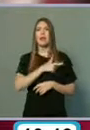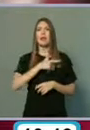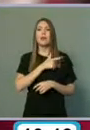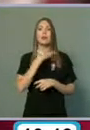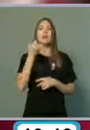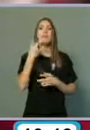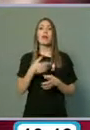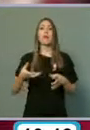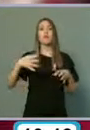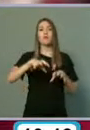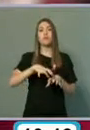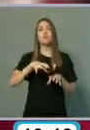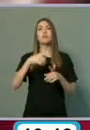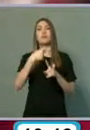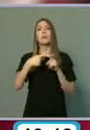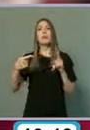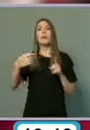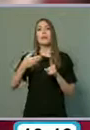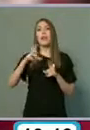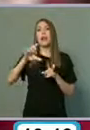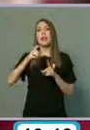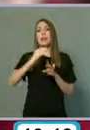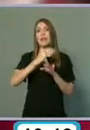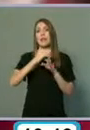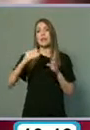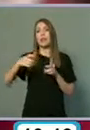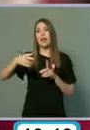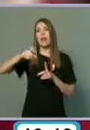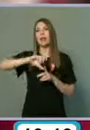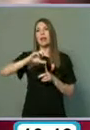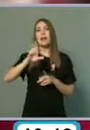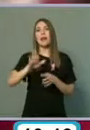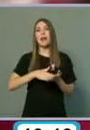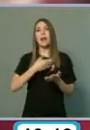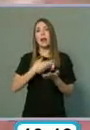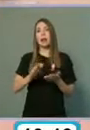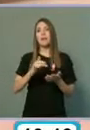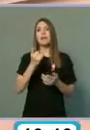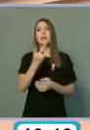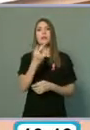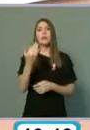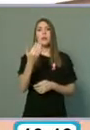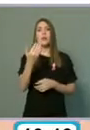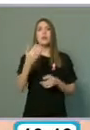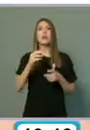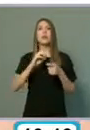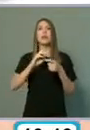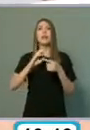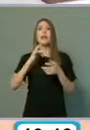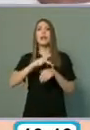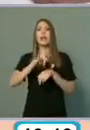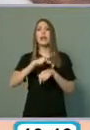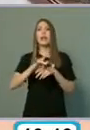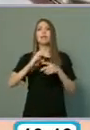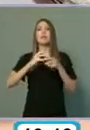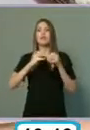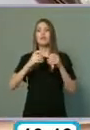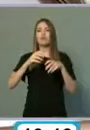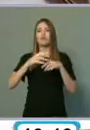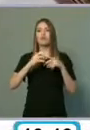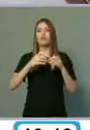taza de crema, 150 gramos de queso fresco desmorronadito. desmorronado. Como ya nos lo tiene aquí la chef,